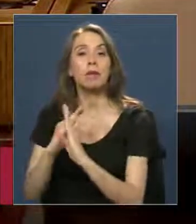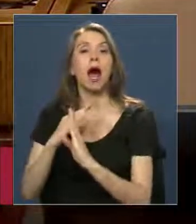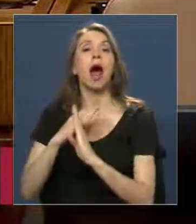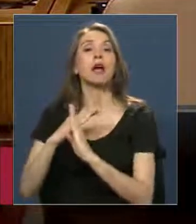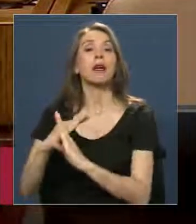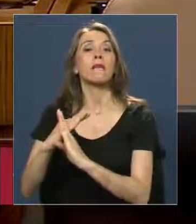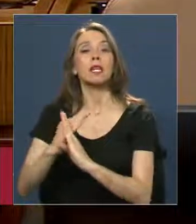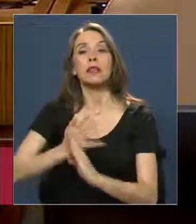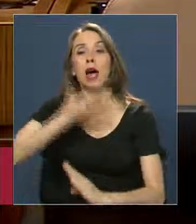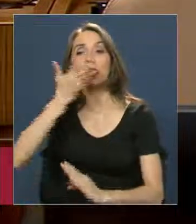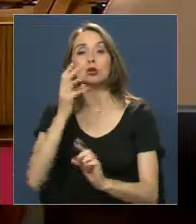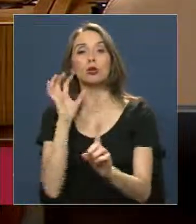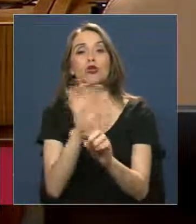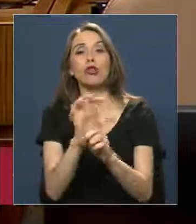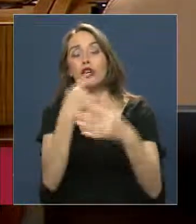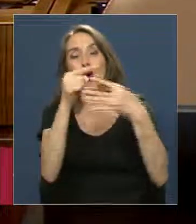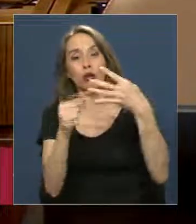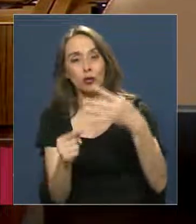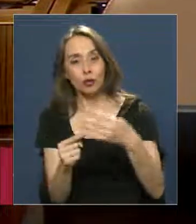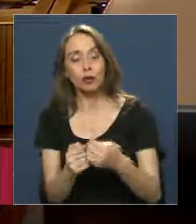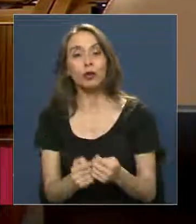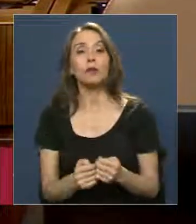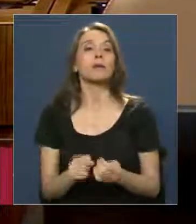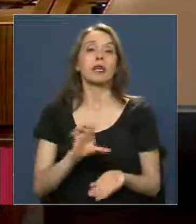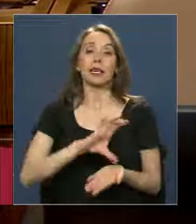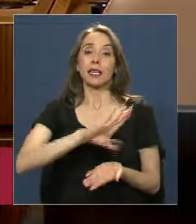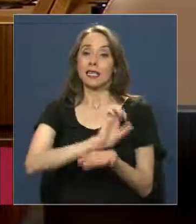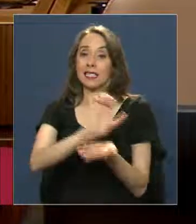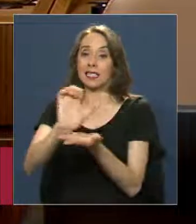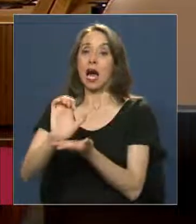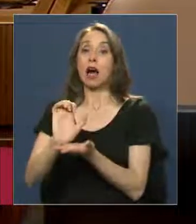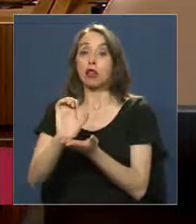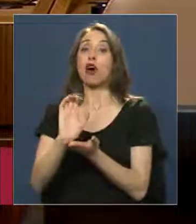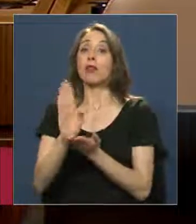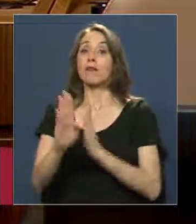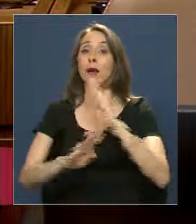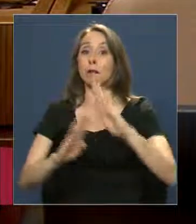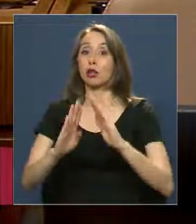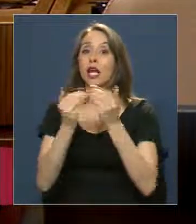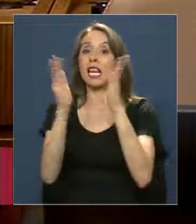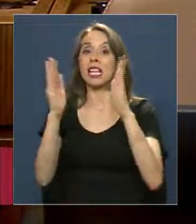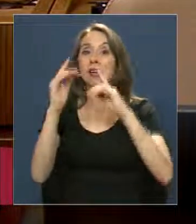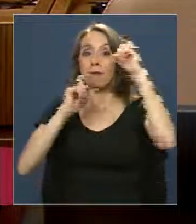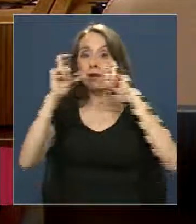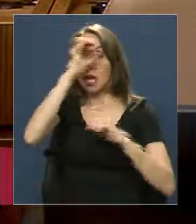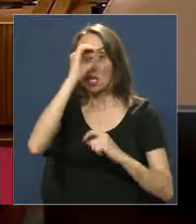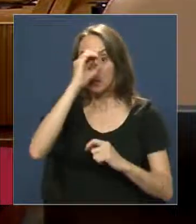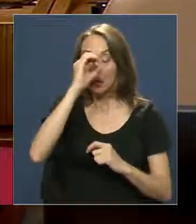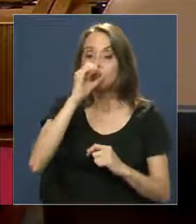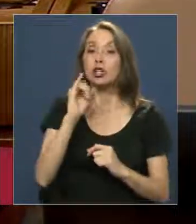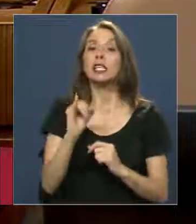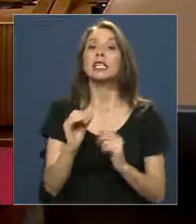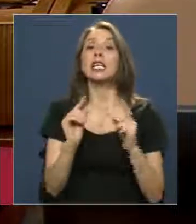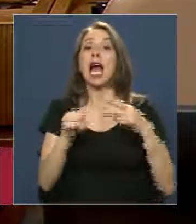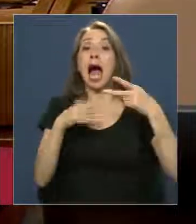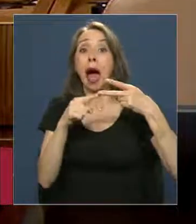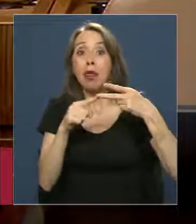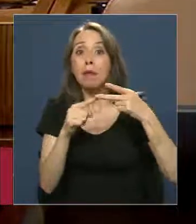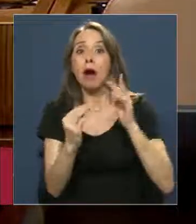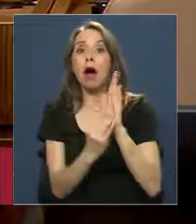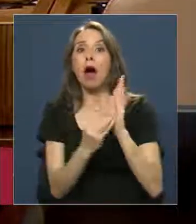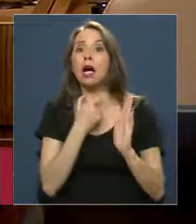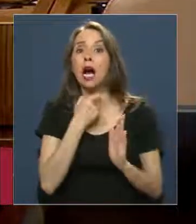una parte, deben proteger la libertad de expresión y, por otra, deben garantizar la igualdad y la seguridad de todas las